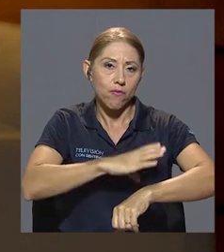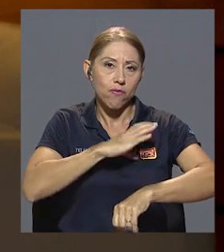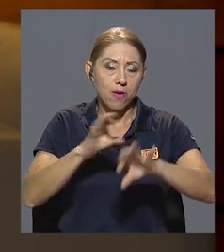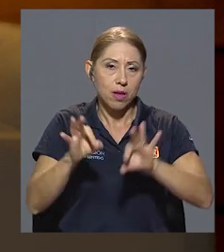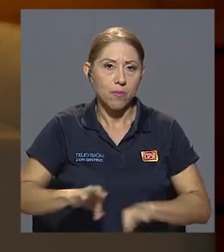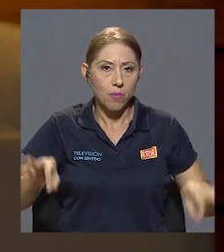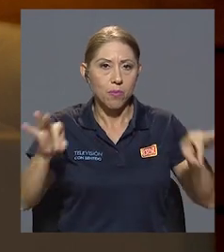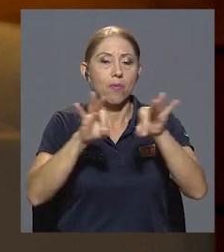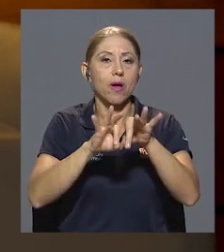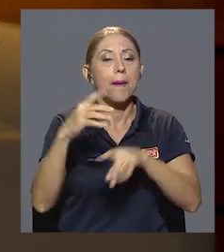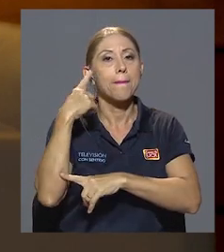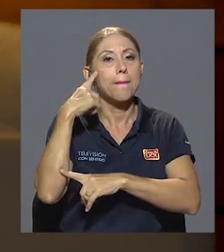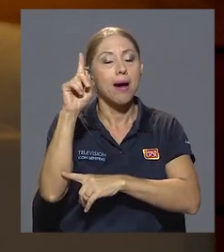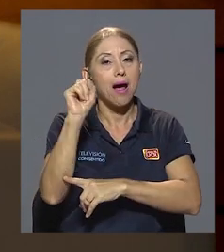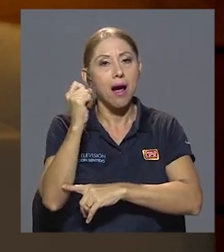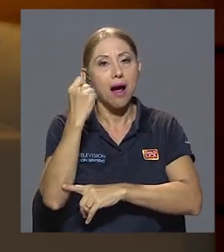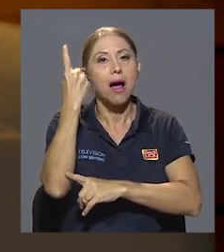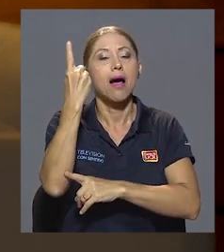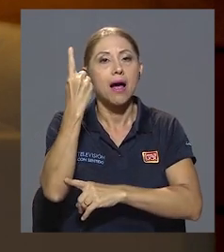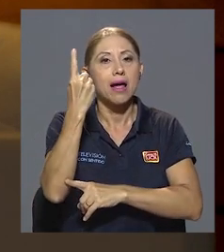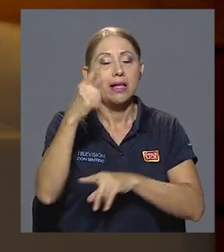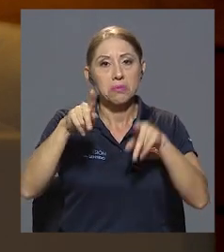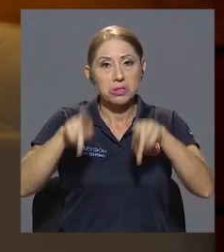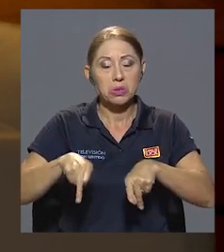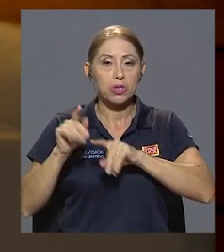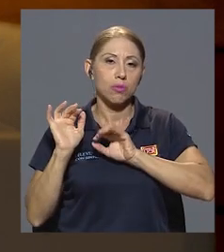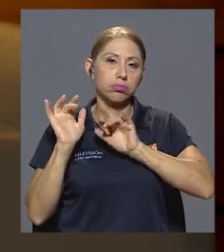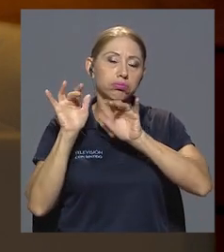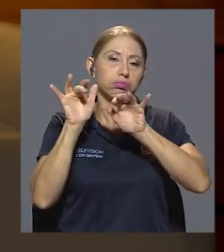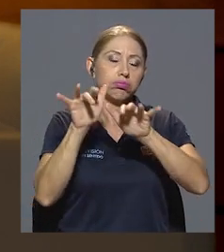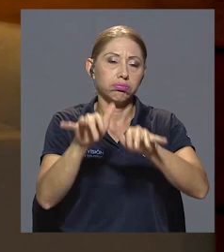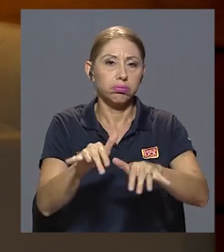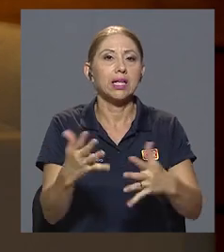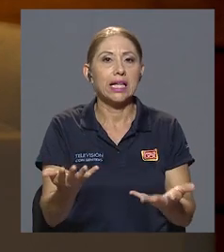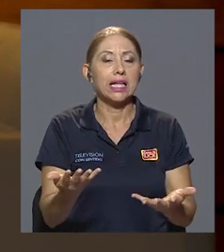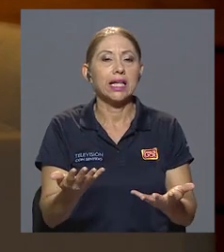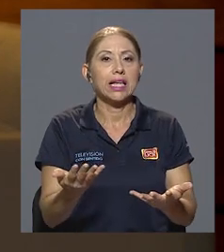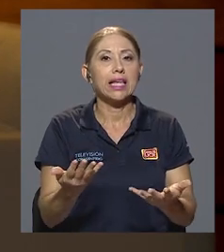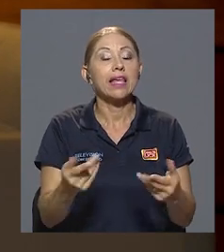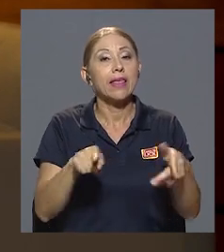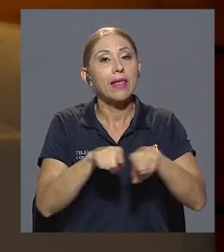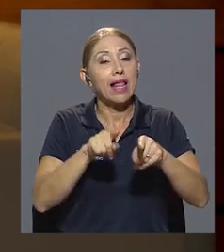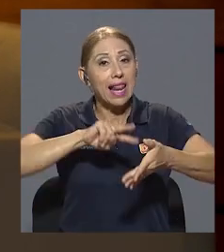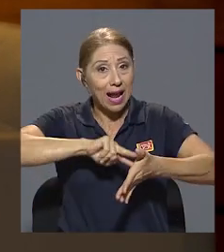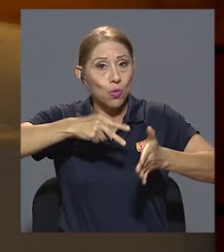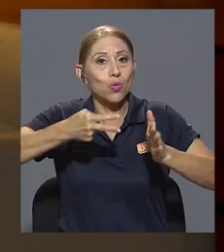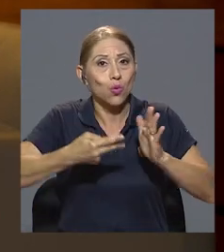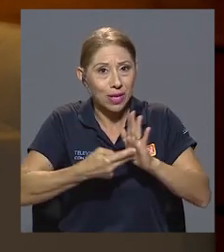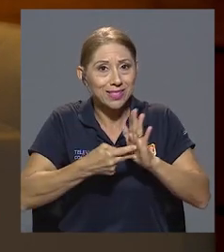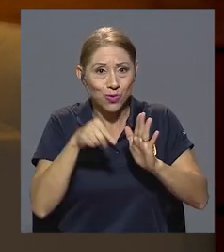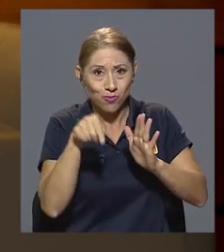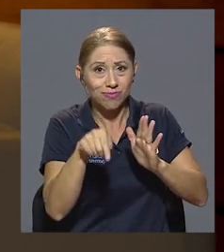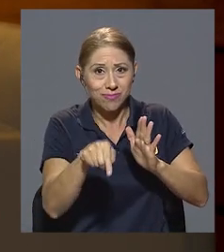verdaderamente importante para comprender el fenómeno migratorio y la connotación